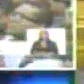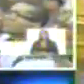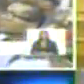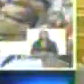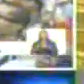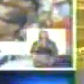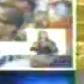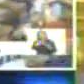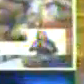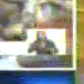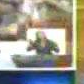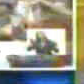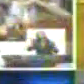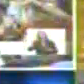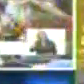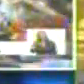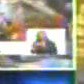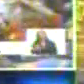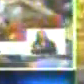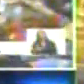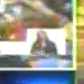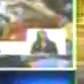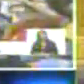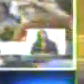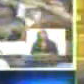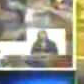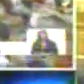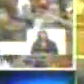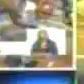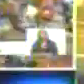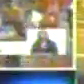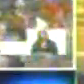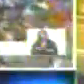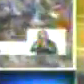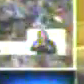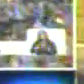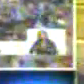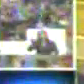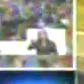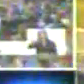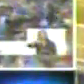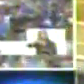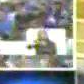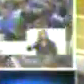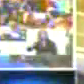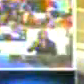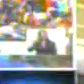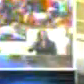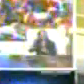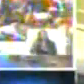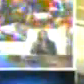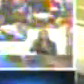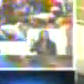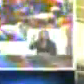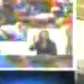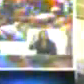En ese programa ellos afirmaron semejante farsa. Ahora, si ellos me dieron $1,000,000, Venezuela,